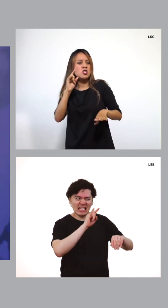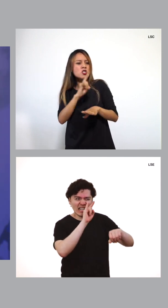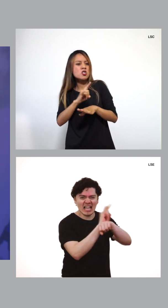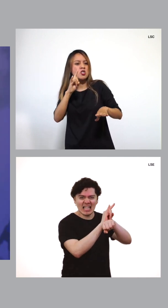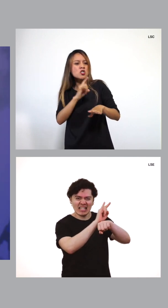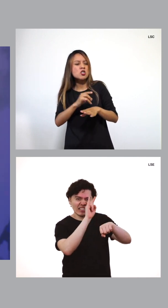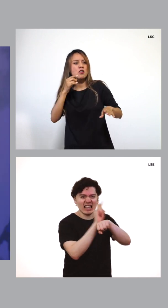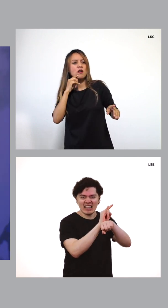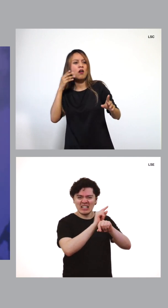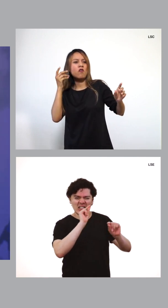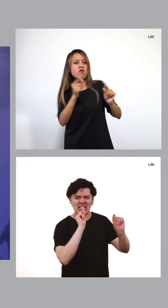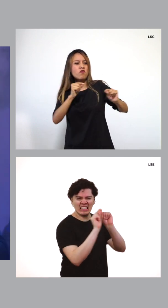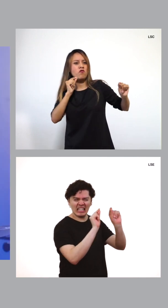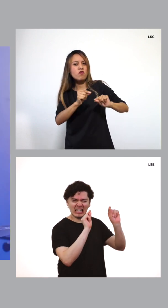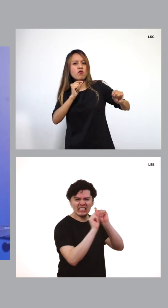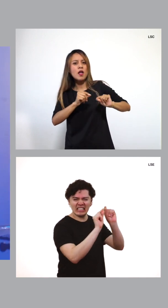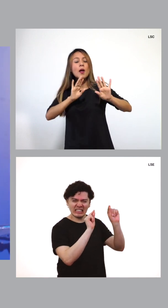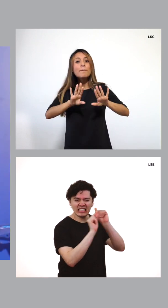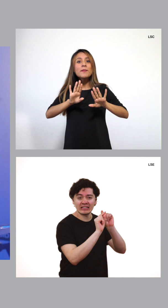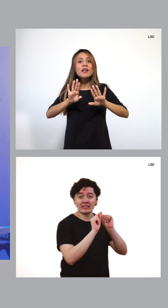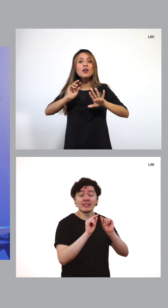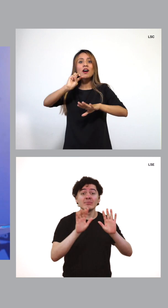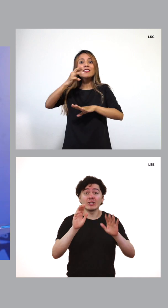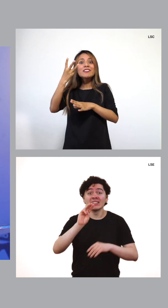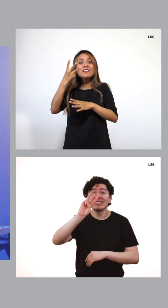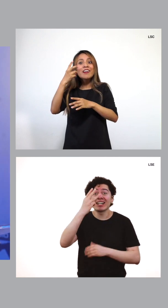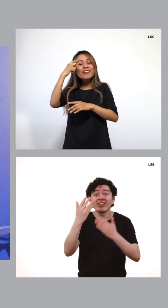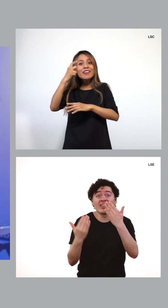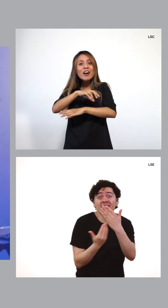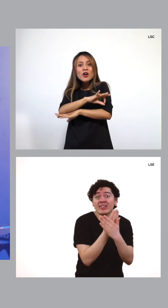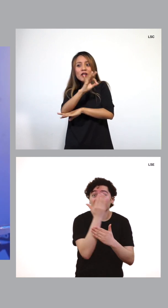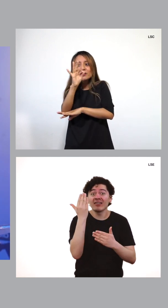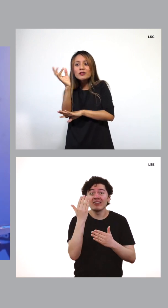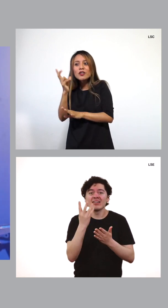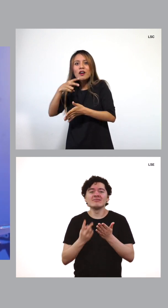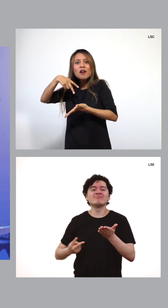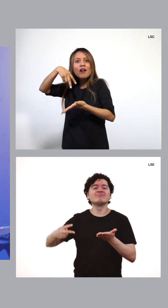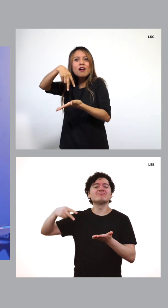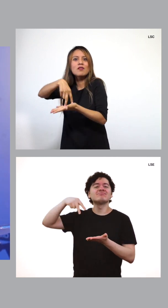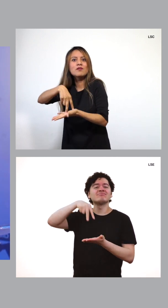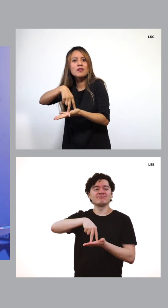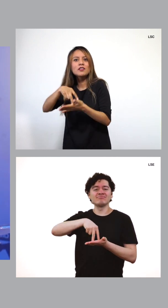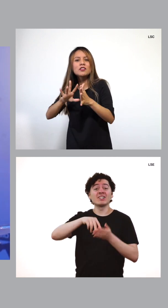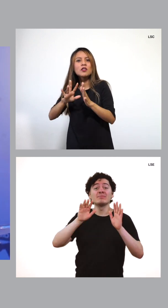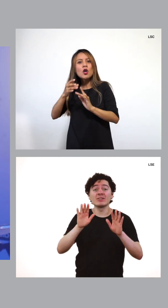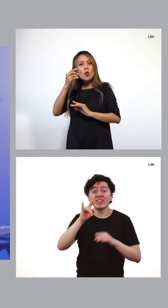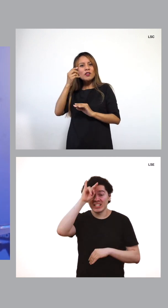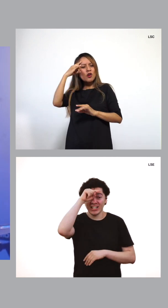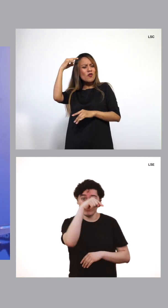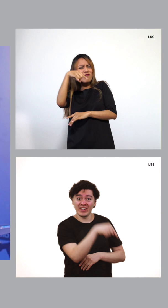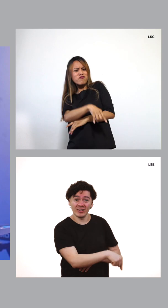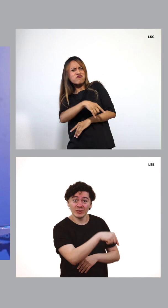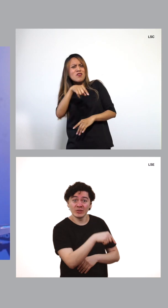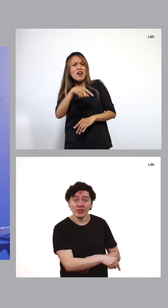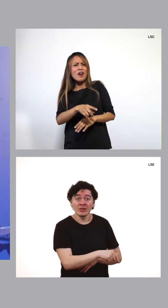cuando Cristo se levantó de entre los muertos, la historia cambió para siempre. Y ahora, cada vez que el sucio infierno lanza una acusación,